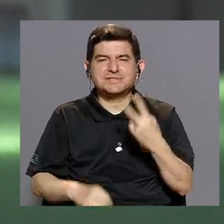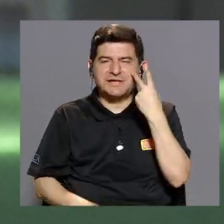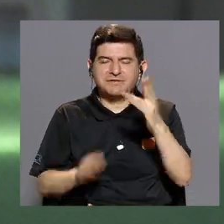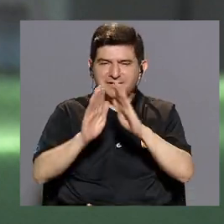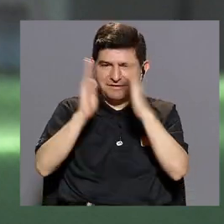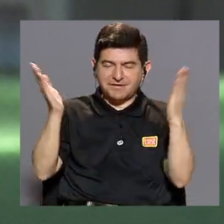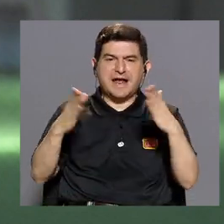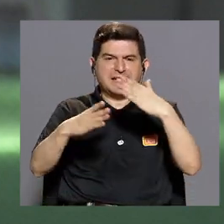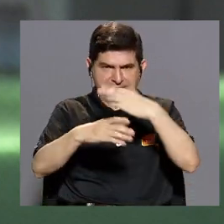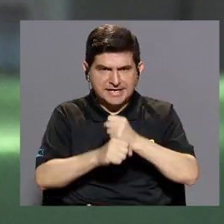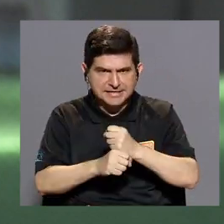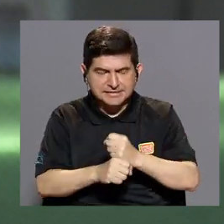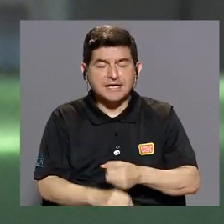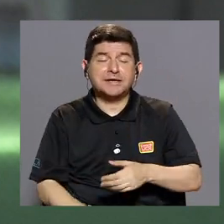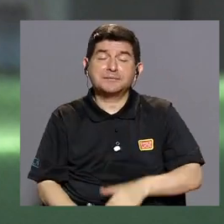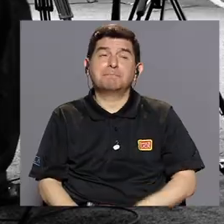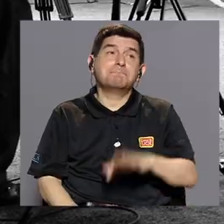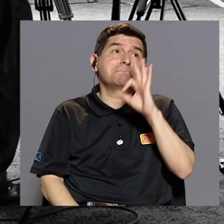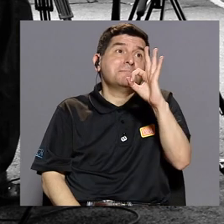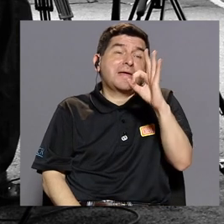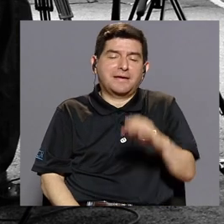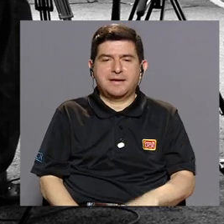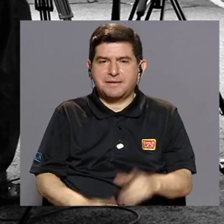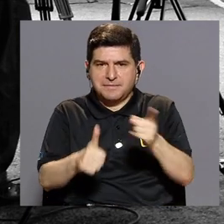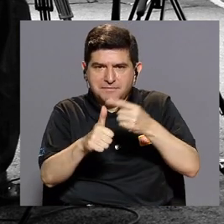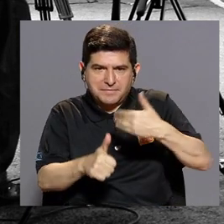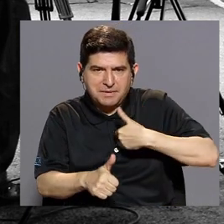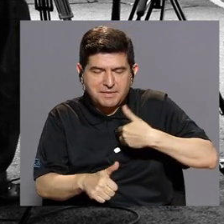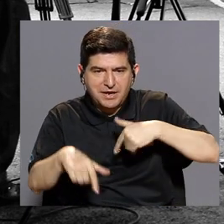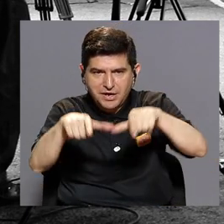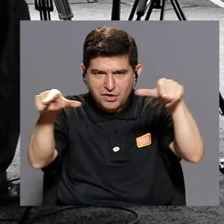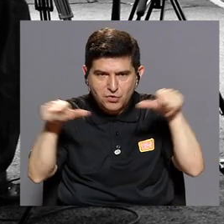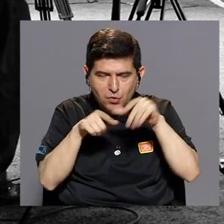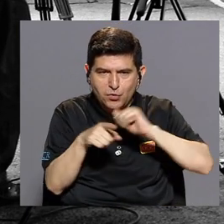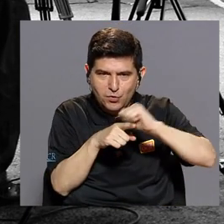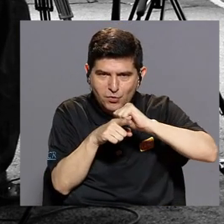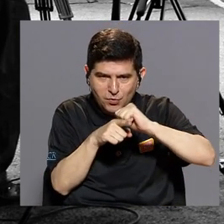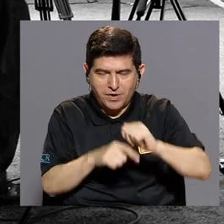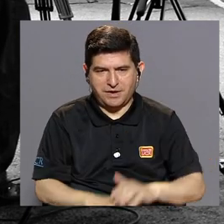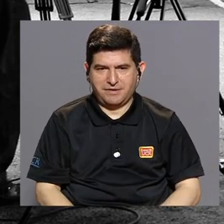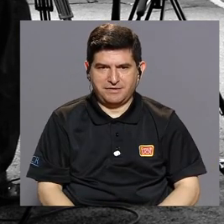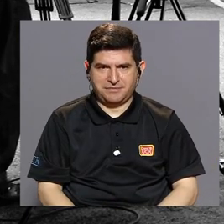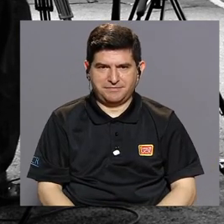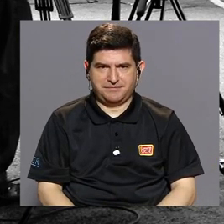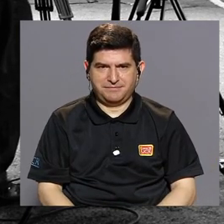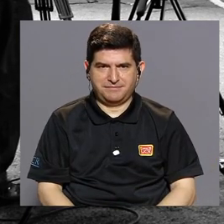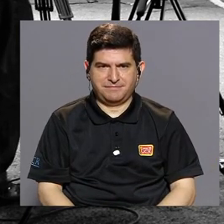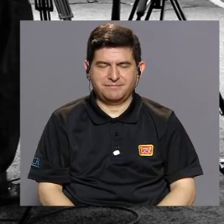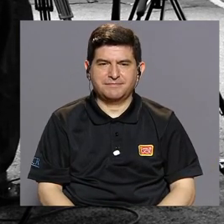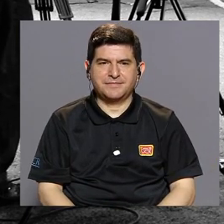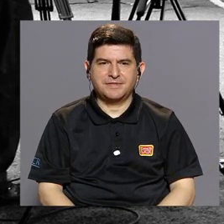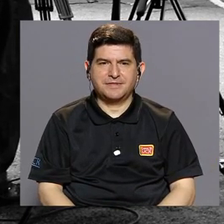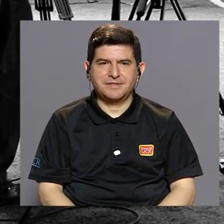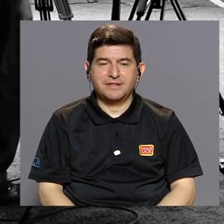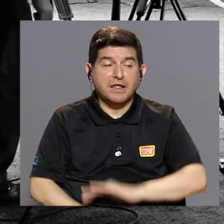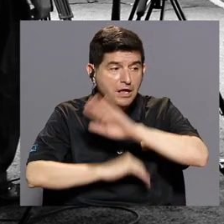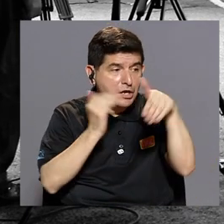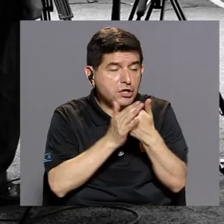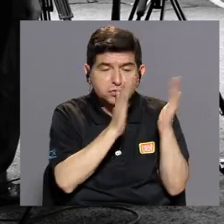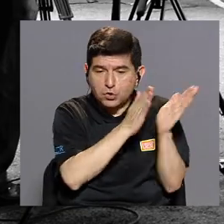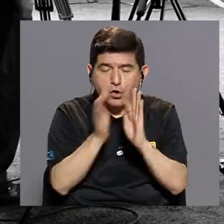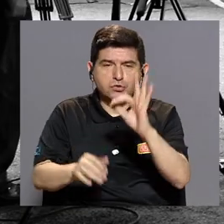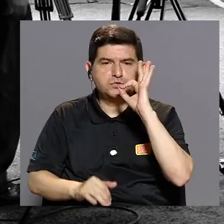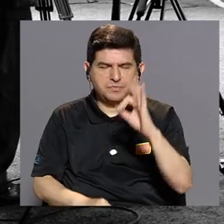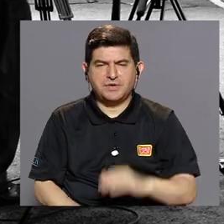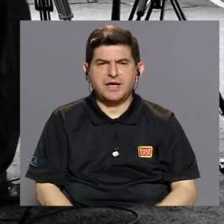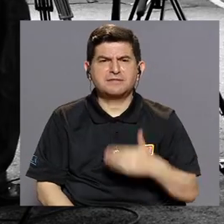amplio, o sea, si se va a hacer... Sería ideal. O sea, lo primero que hay que tener es un lugar donde entrenar, donde estés y donde se puedan preparar